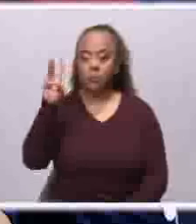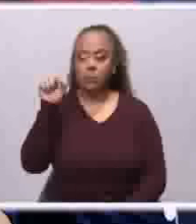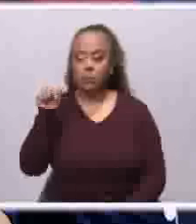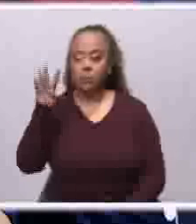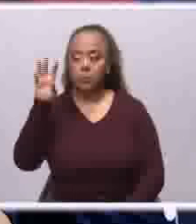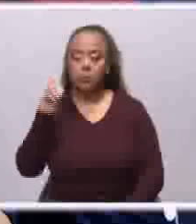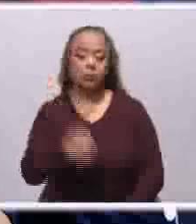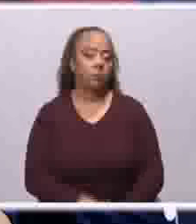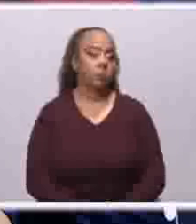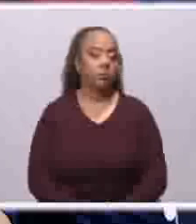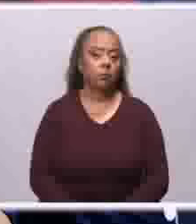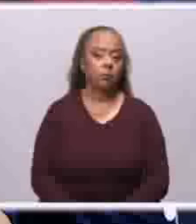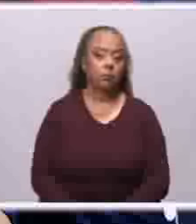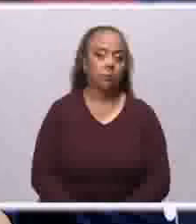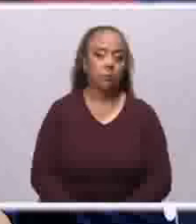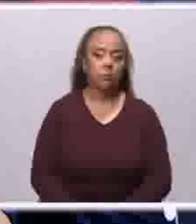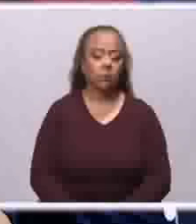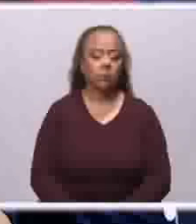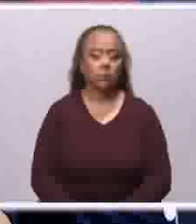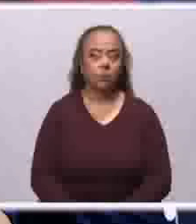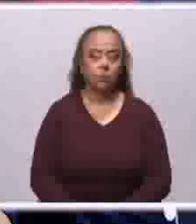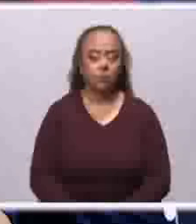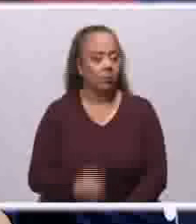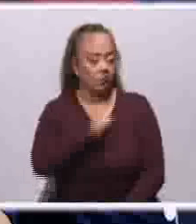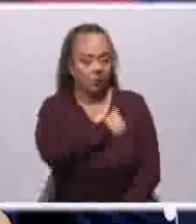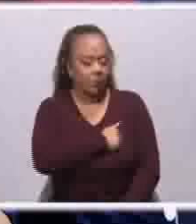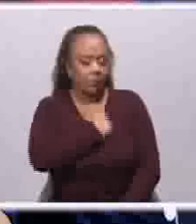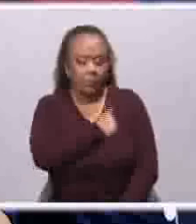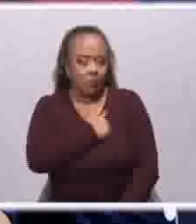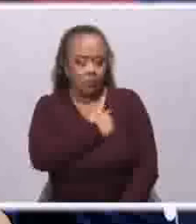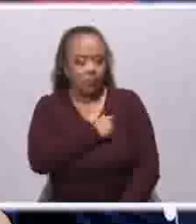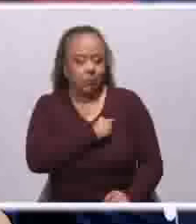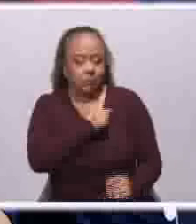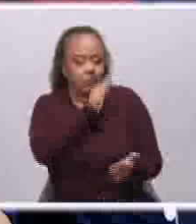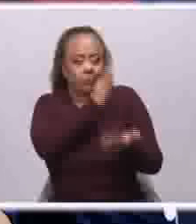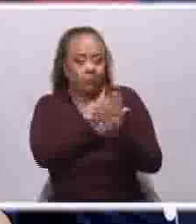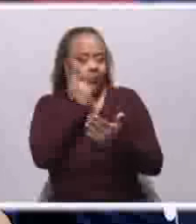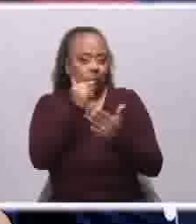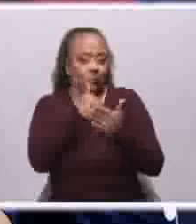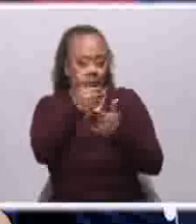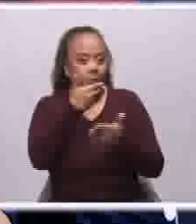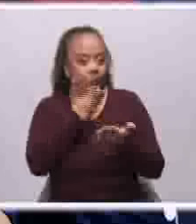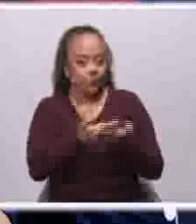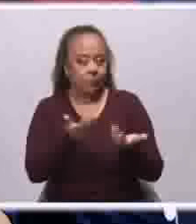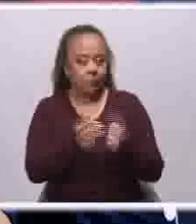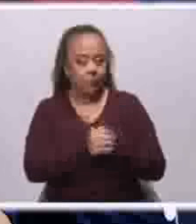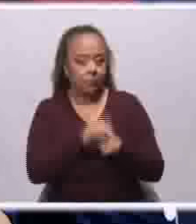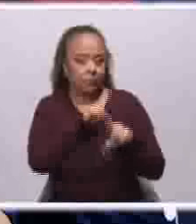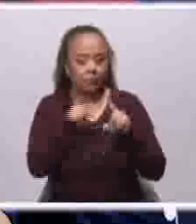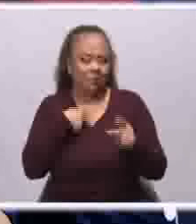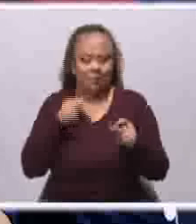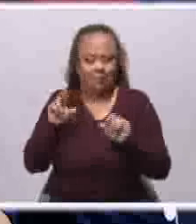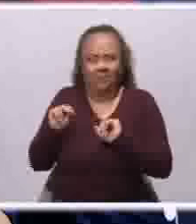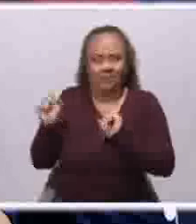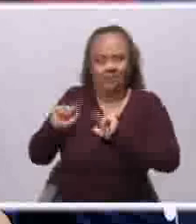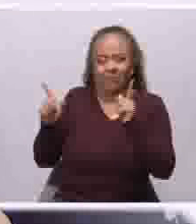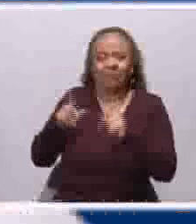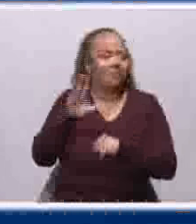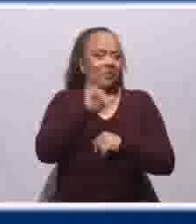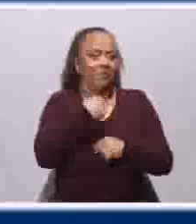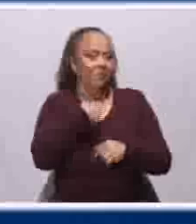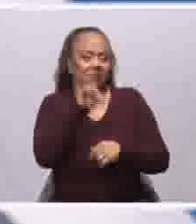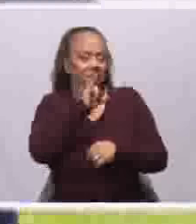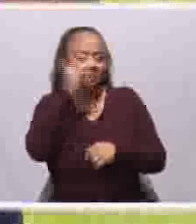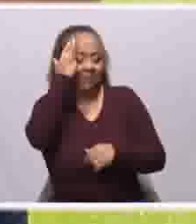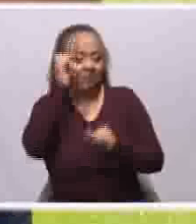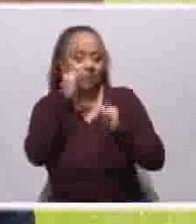40 Perdona podemos hacer un un paréntesis ahí porque ahora vienen los buenos verdad pero yo no me escandalo por eso no no no no yo tampoco porque